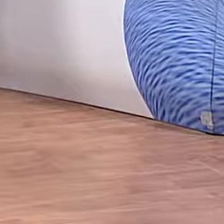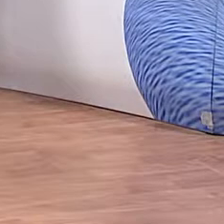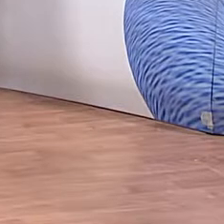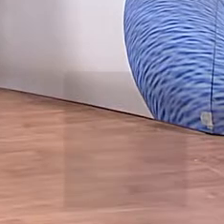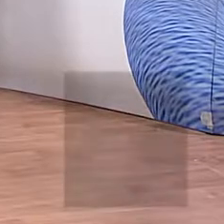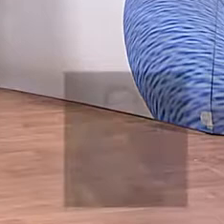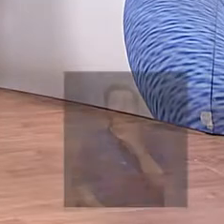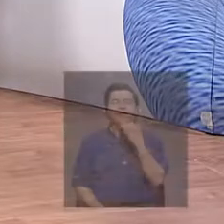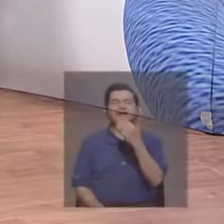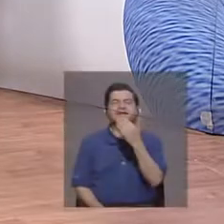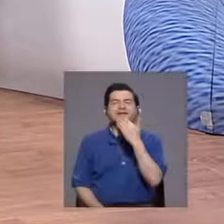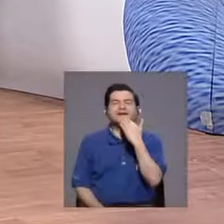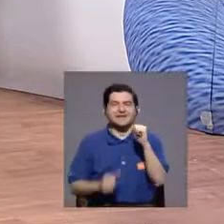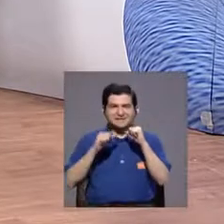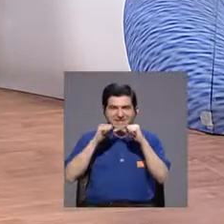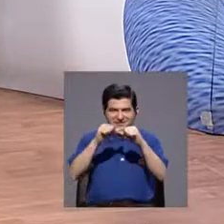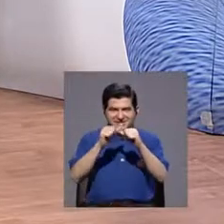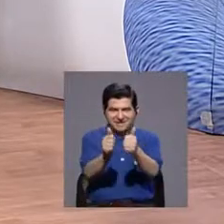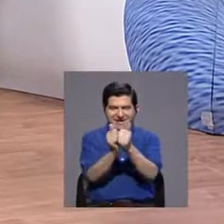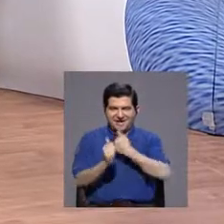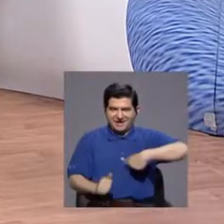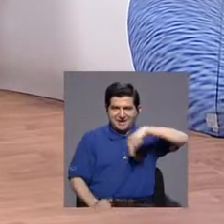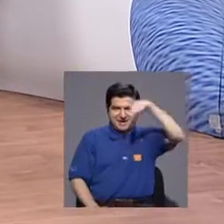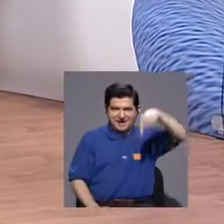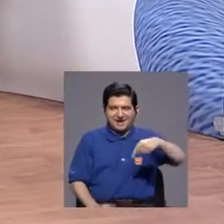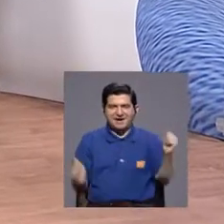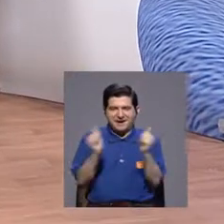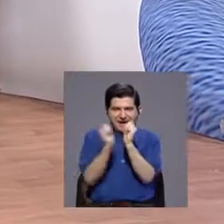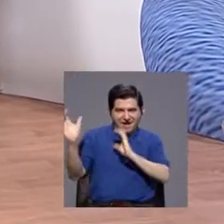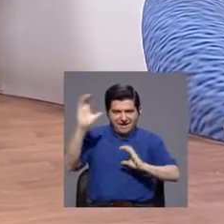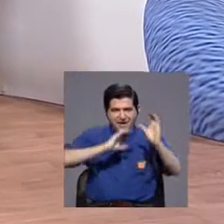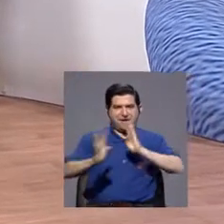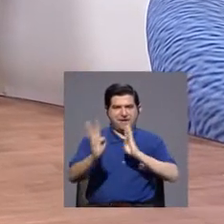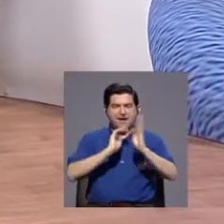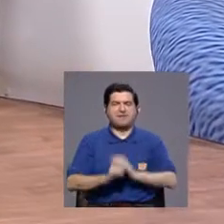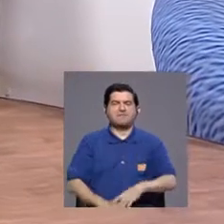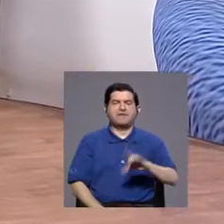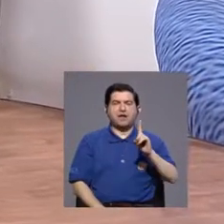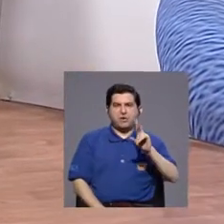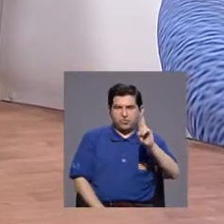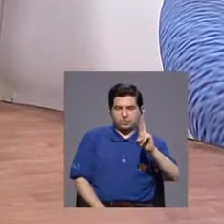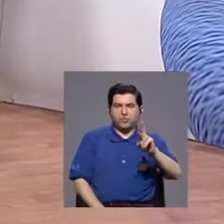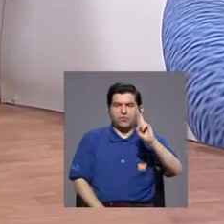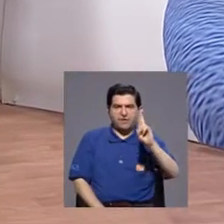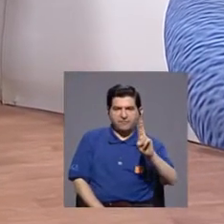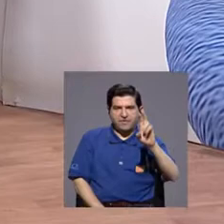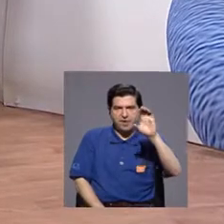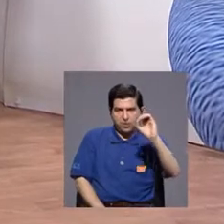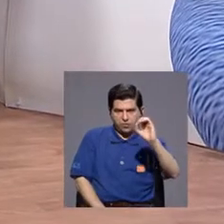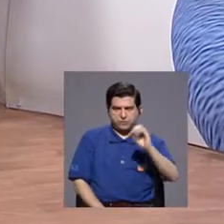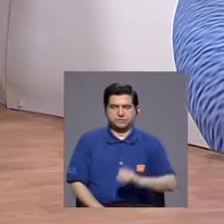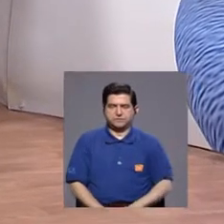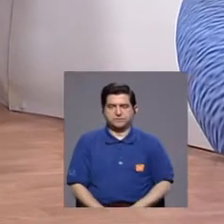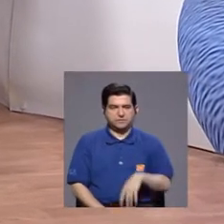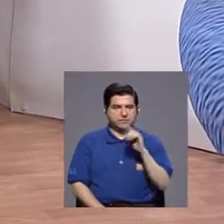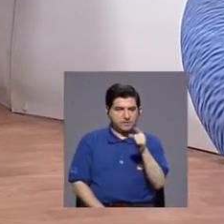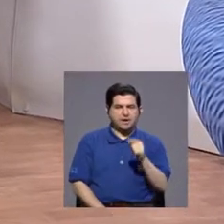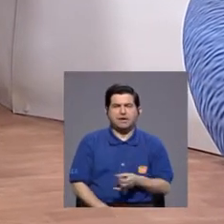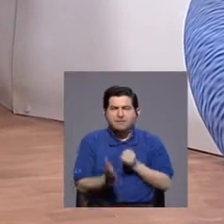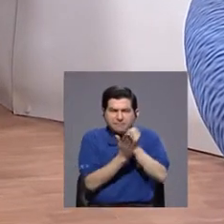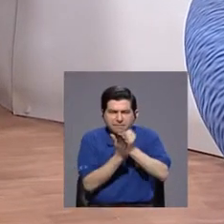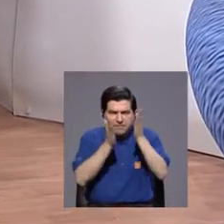muchas gracias por continuar con nosotros aquí en conciencia estamos hablando con el doctor rafael orozco quien es